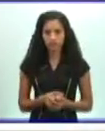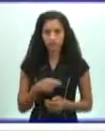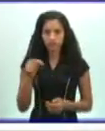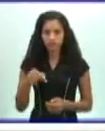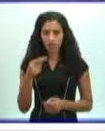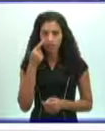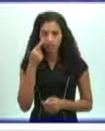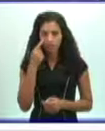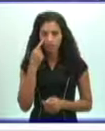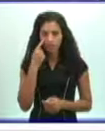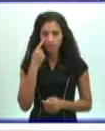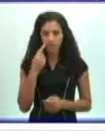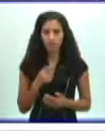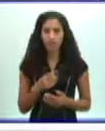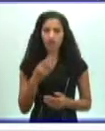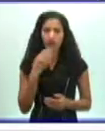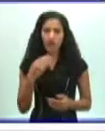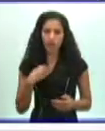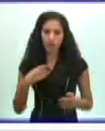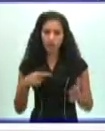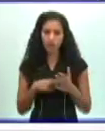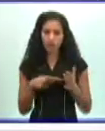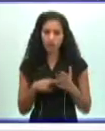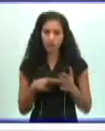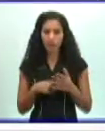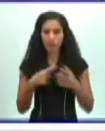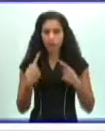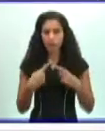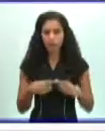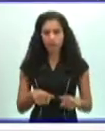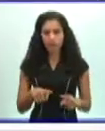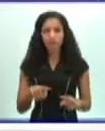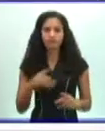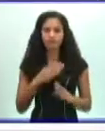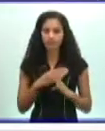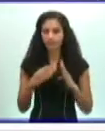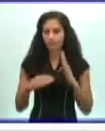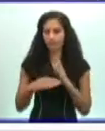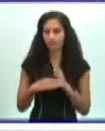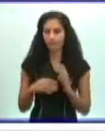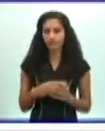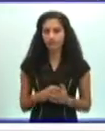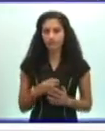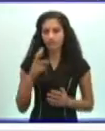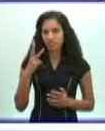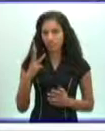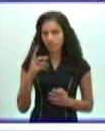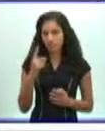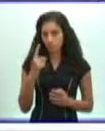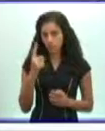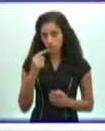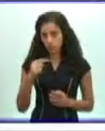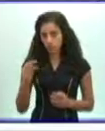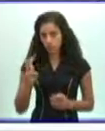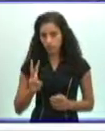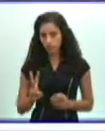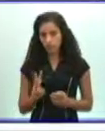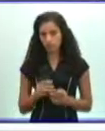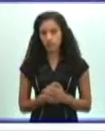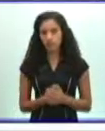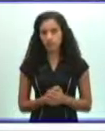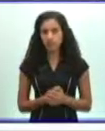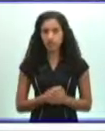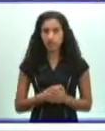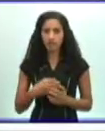vamos a ver cómo multiplicar, pero con fracciones. 3 enteros 1/3 lo